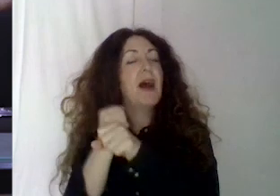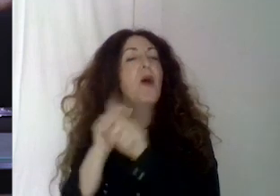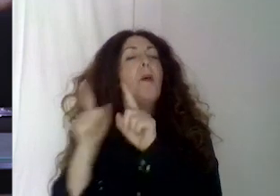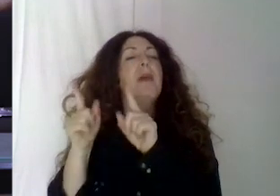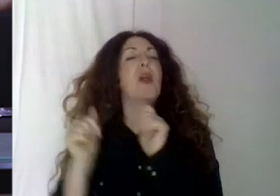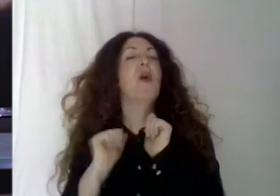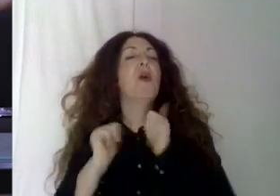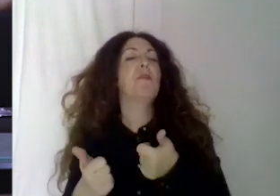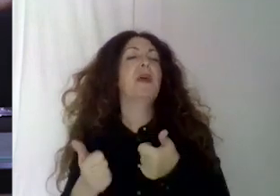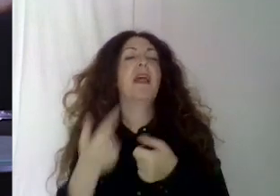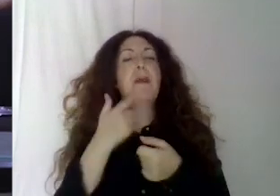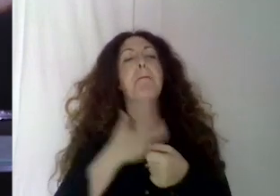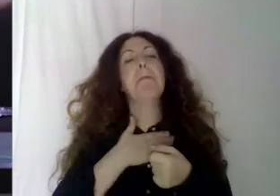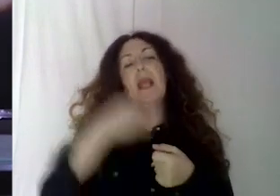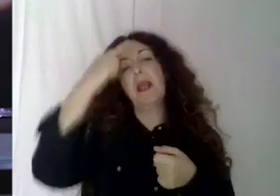pintar,